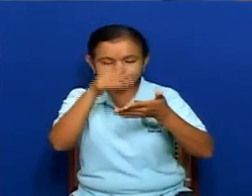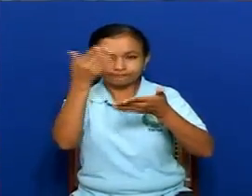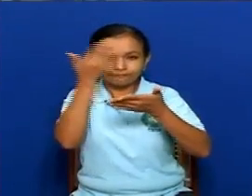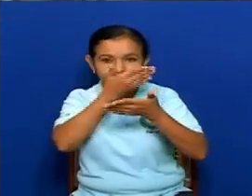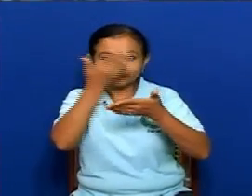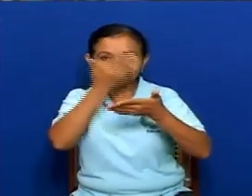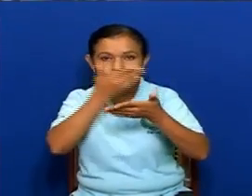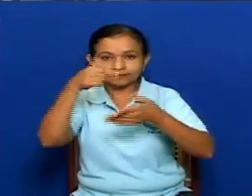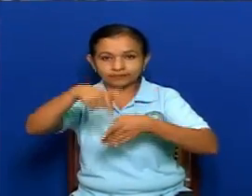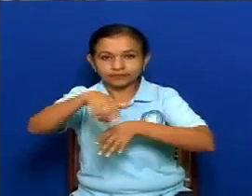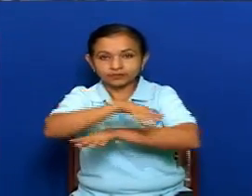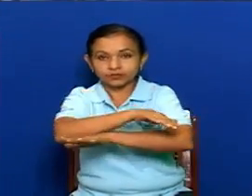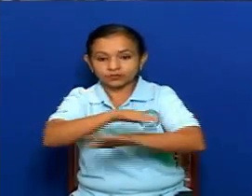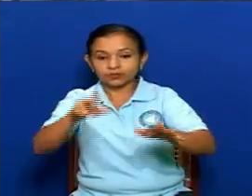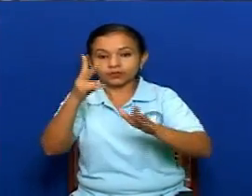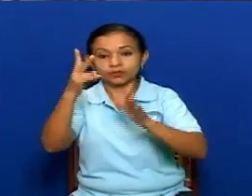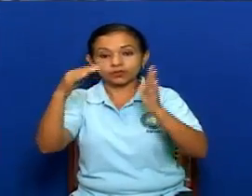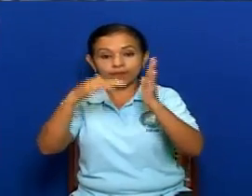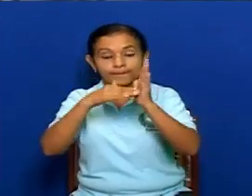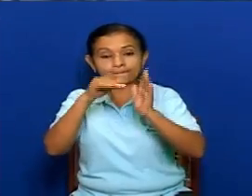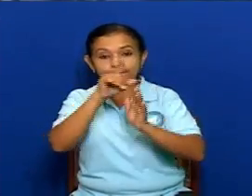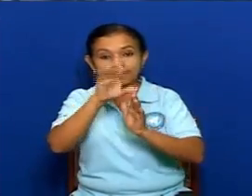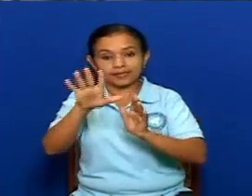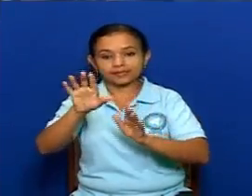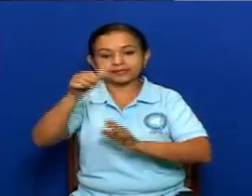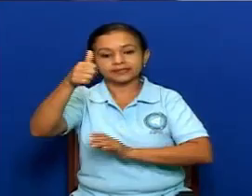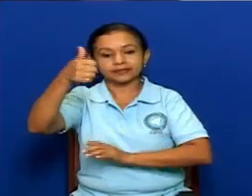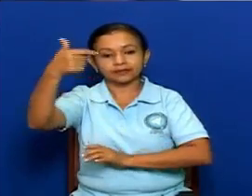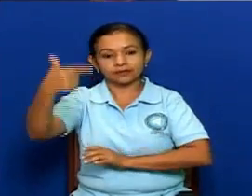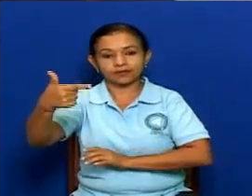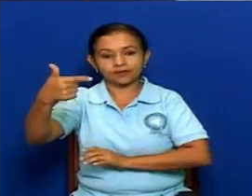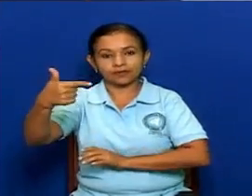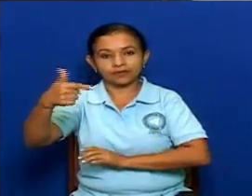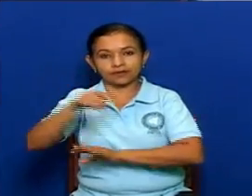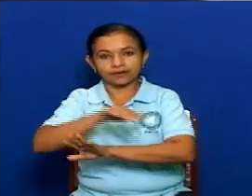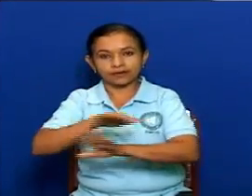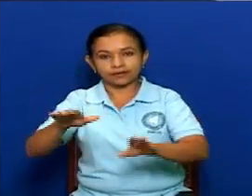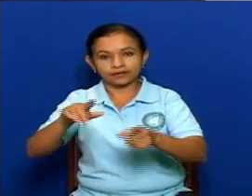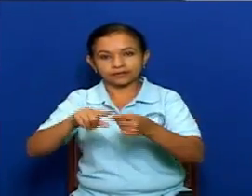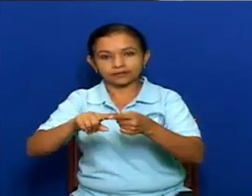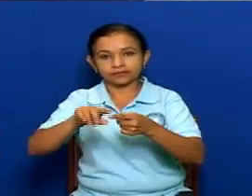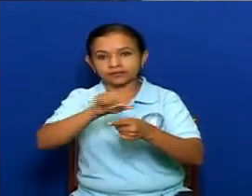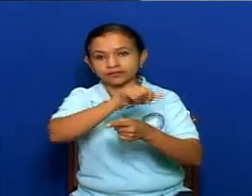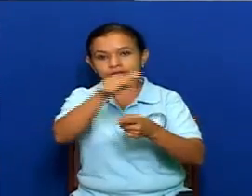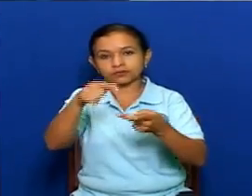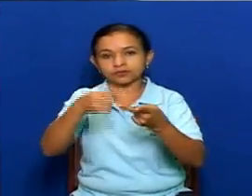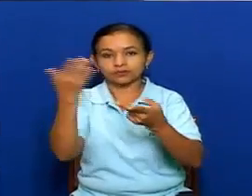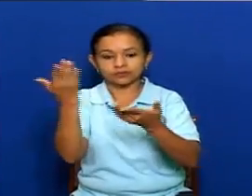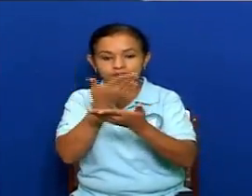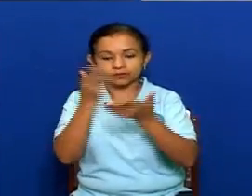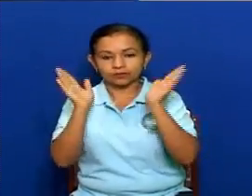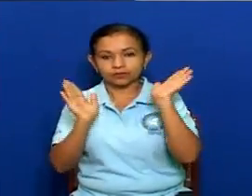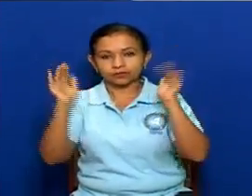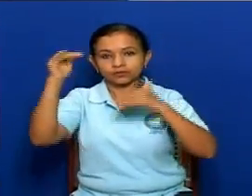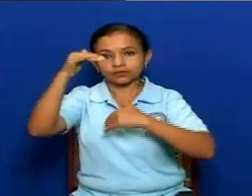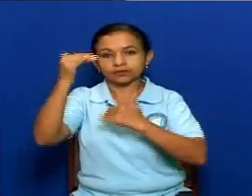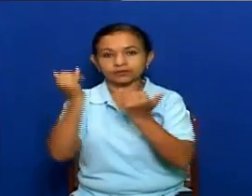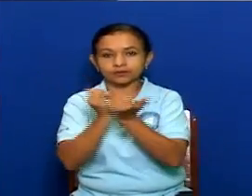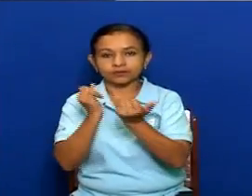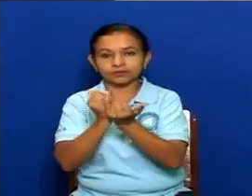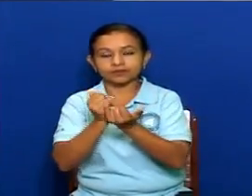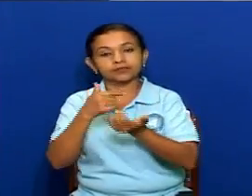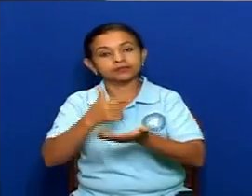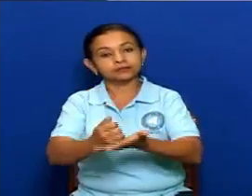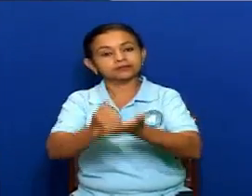hoy terminan en 2015 su sexto grado y otros su bachillerato. Esto nos ha